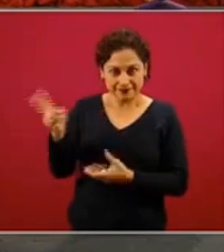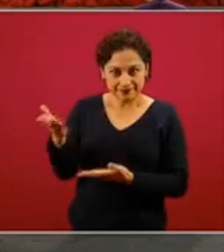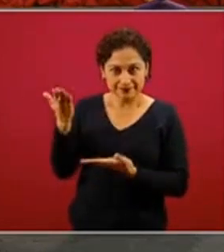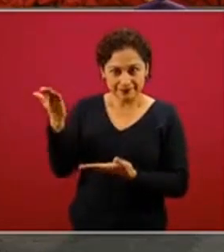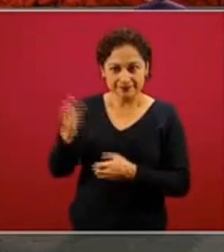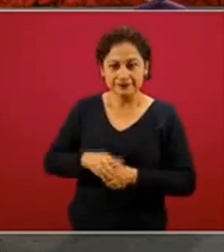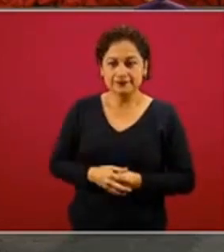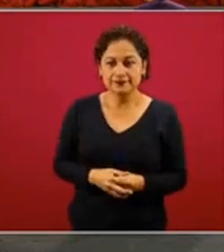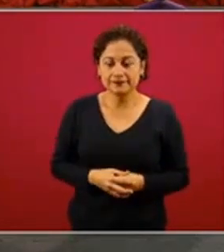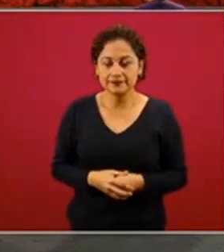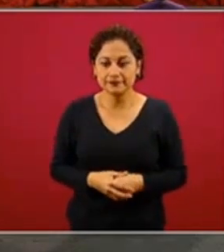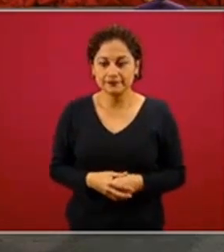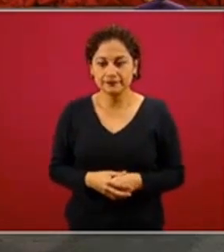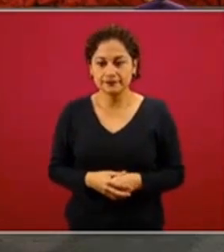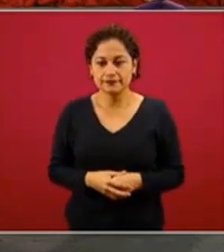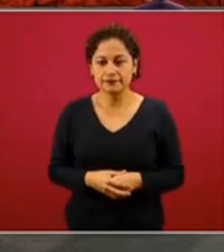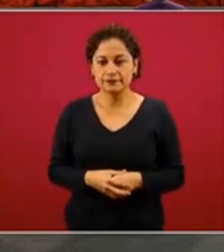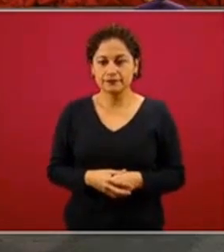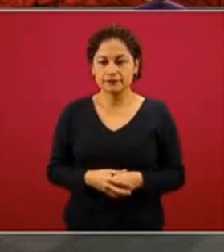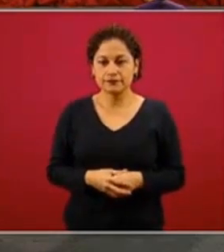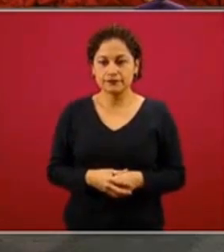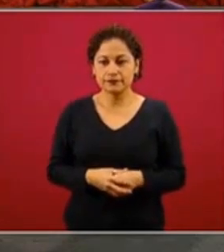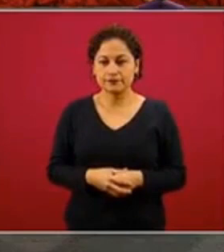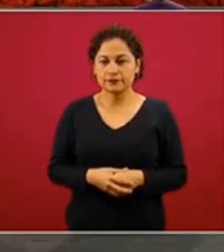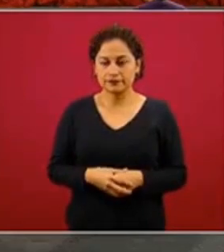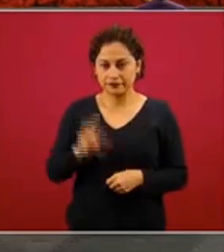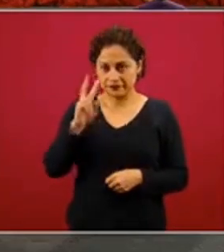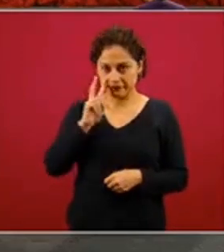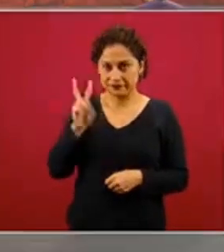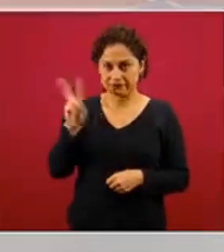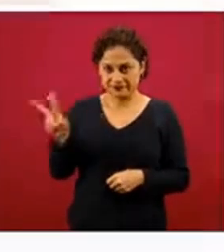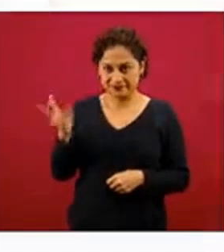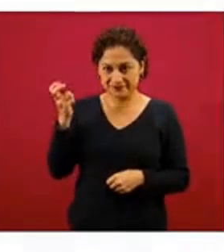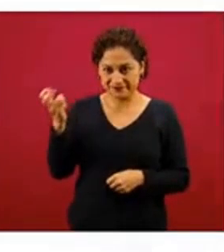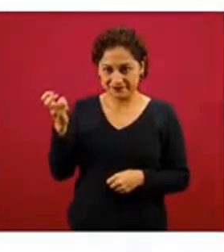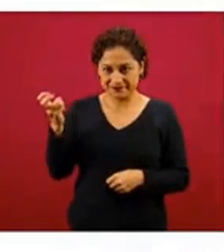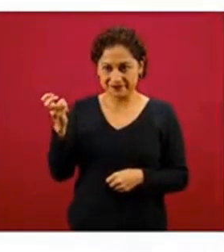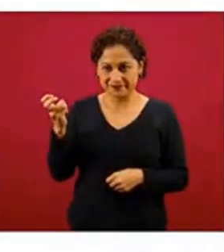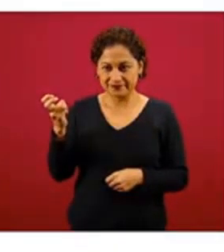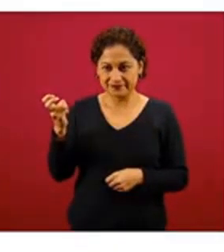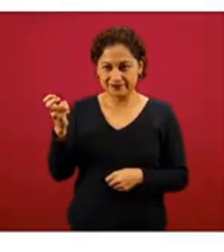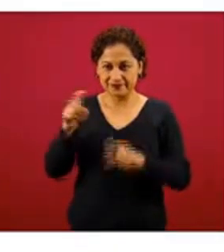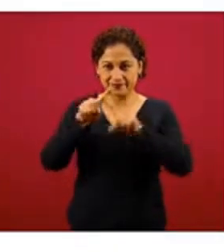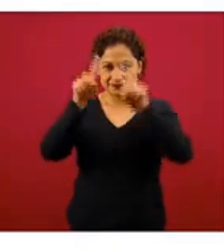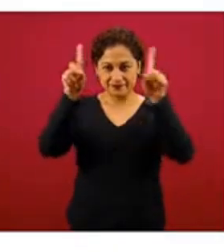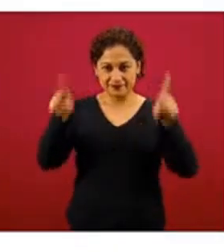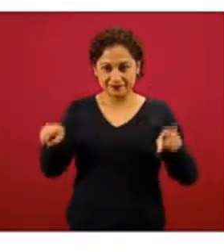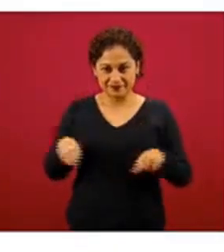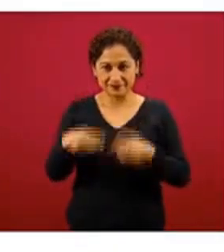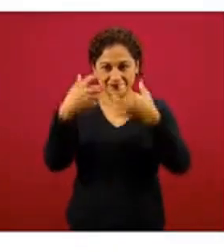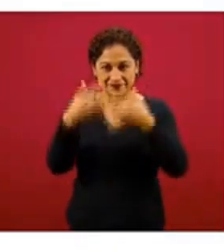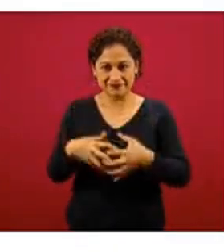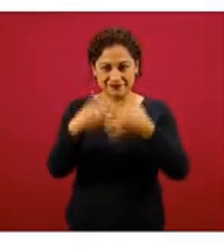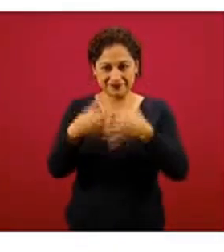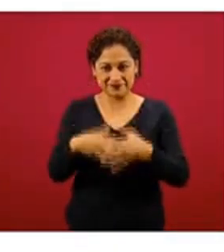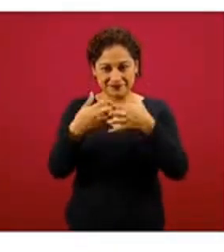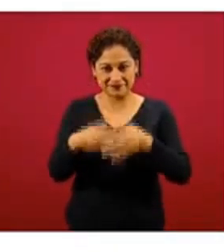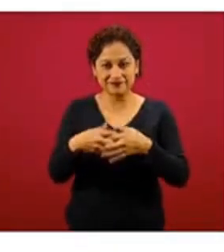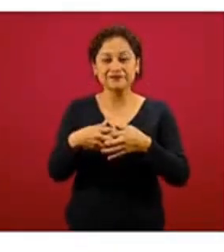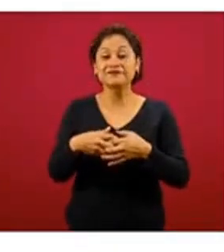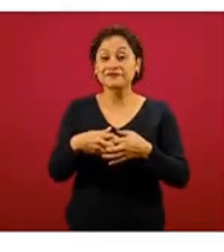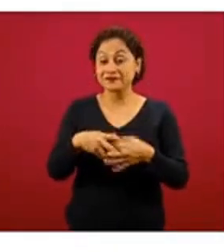la siguiente, por favor, que tiene una maquinaria importante. La otra tiene el fuelle, pero aquí tiene la